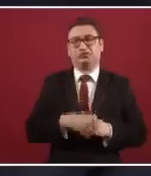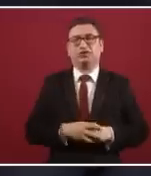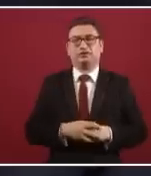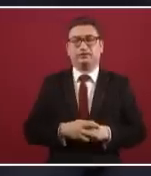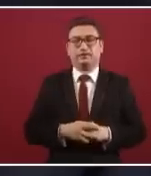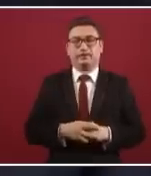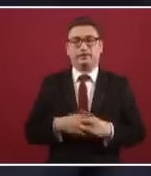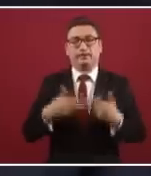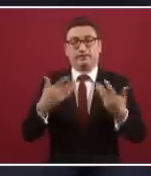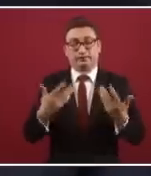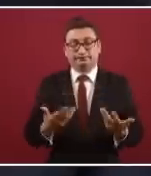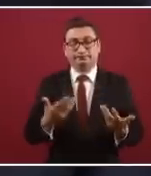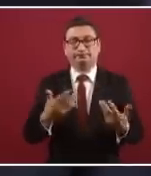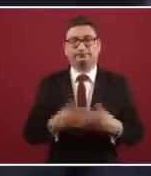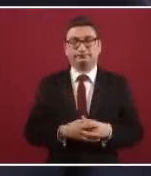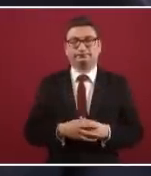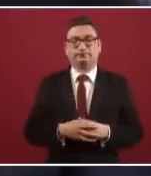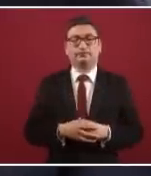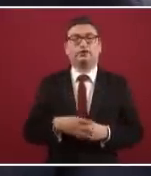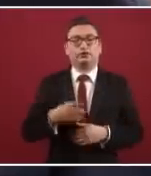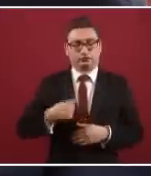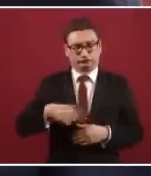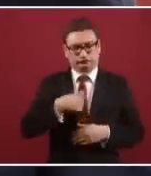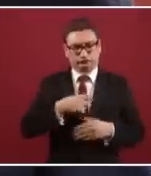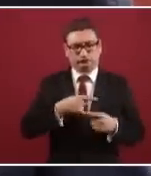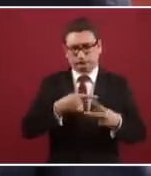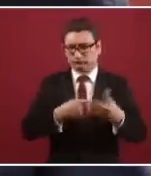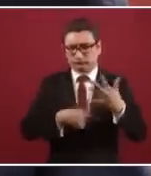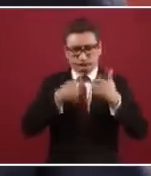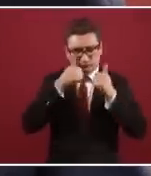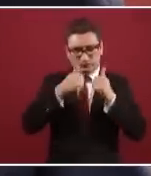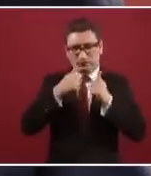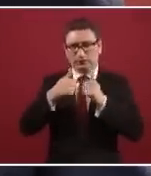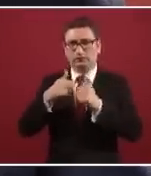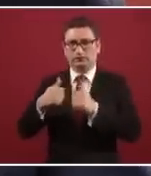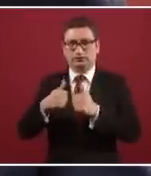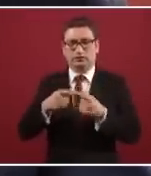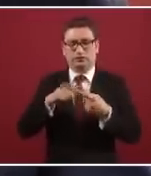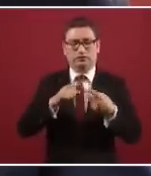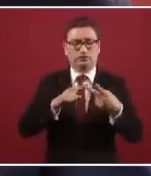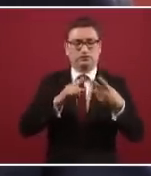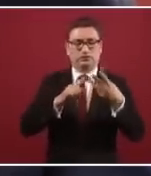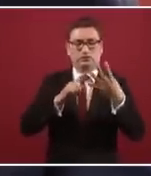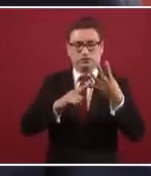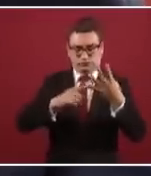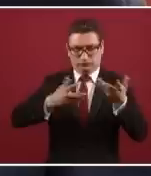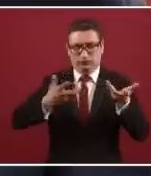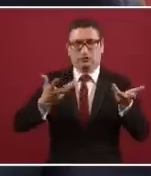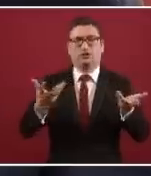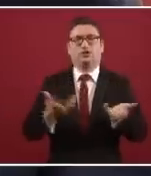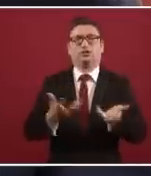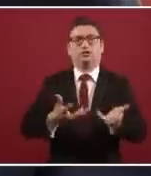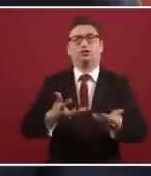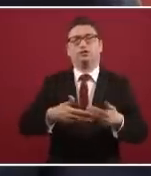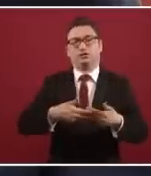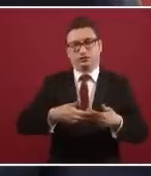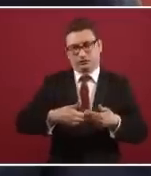Entonces, estamos atendiendo esto, son 4 acciones que se van